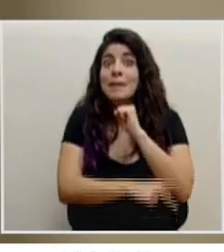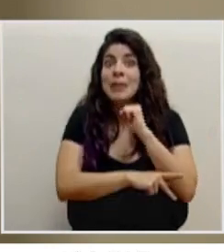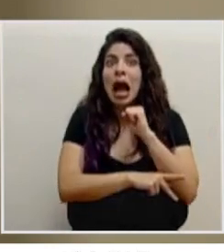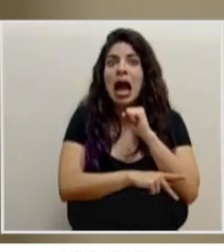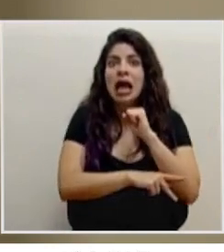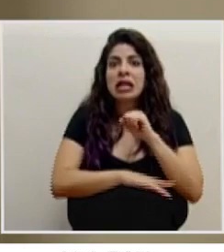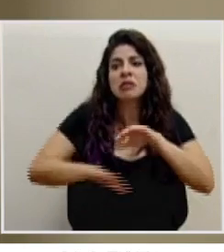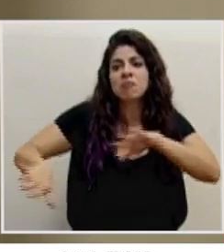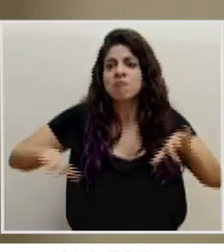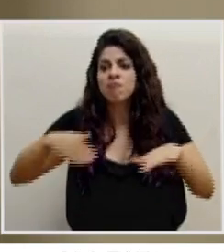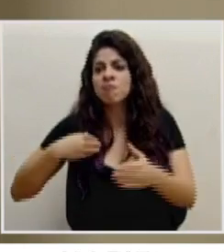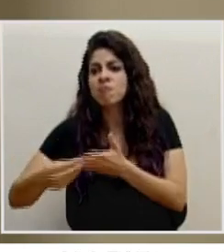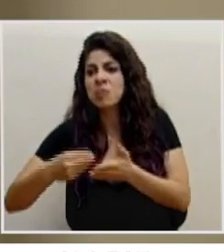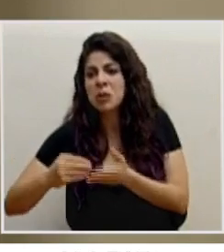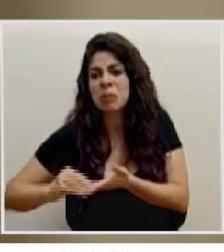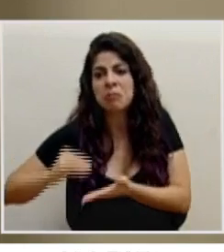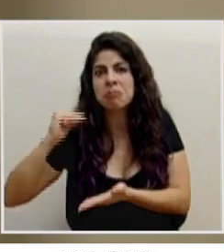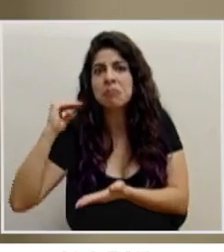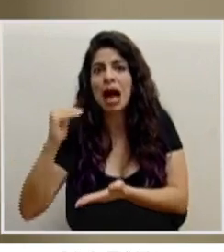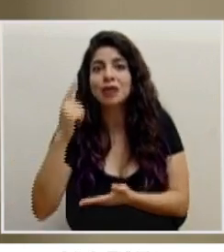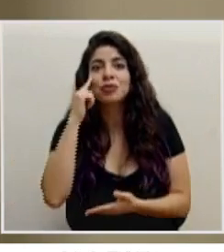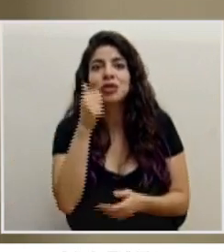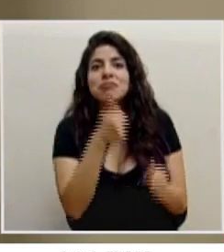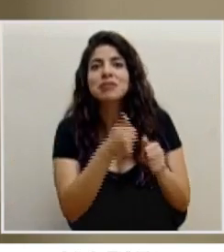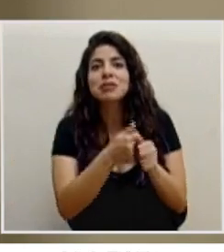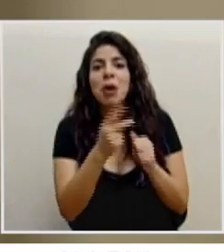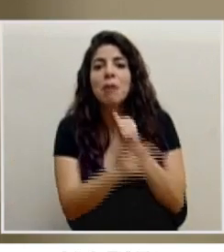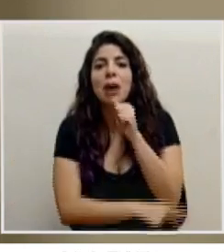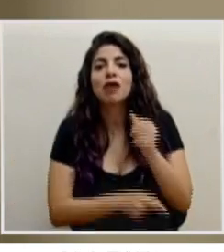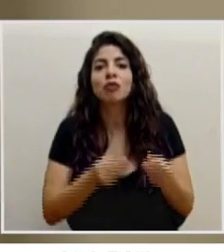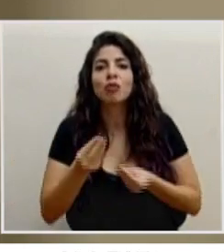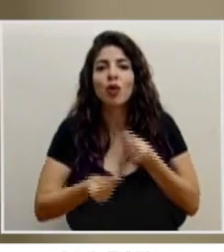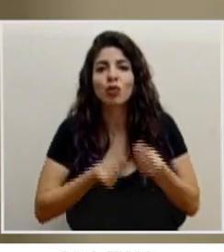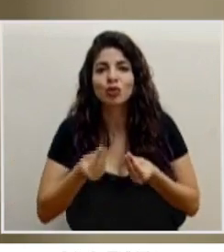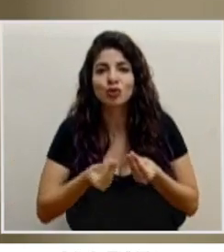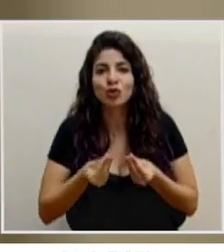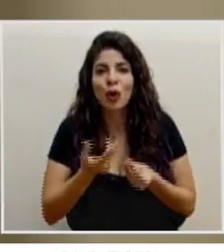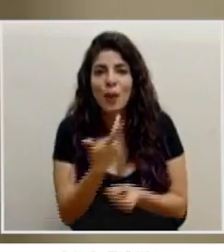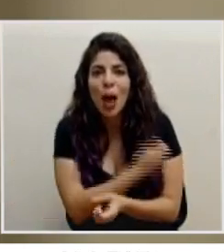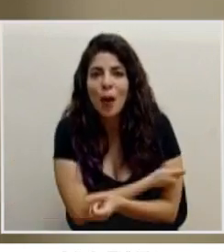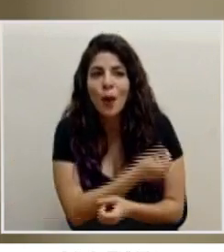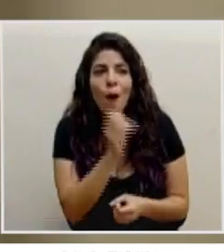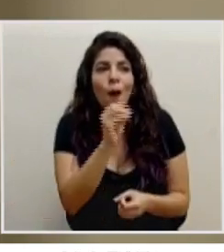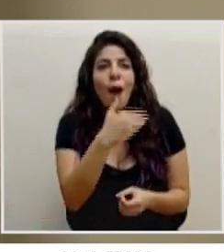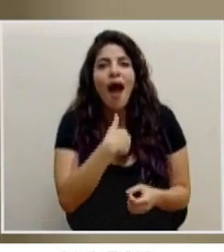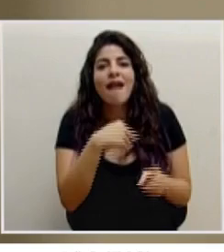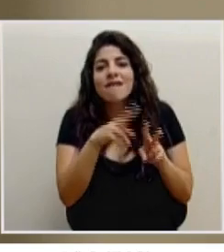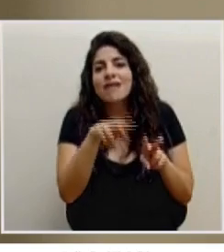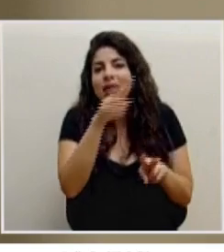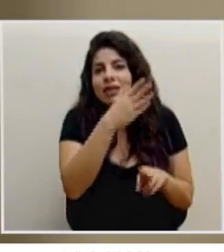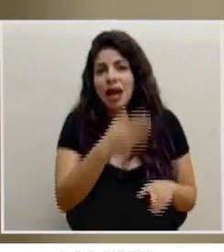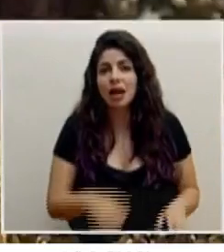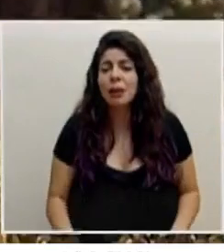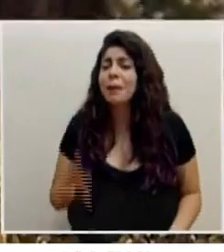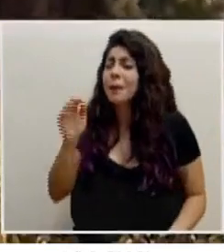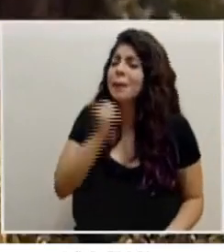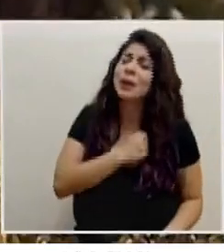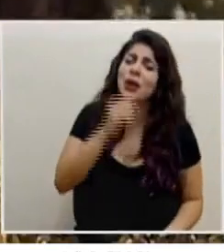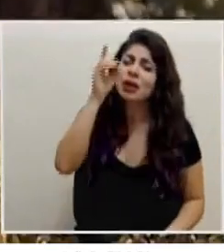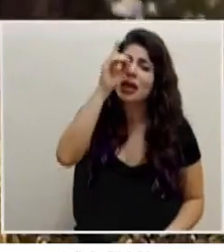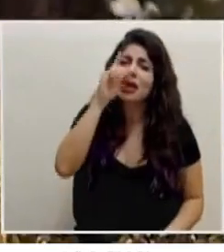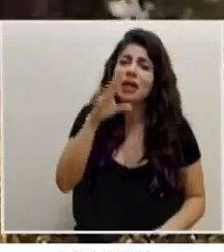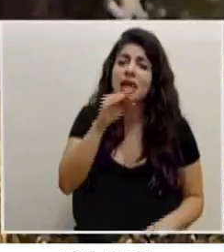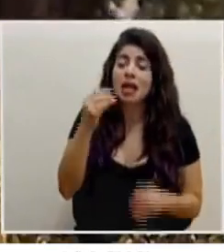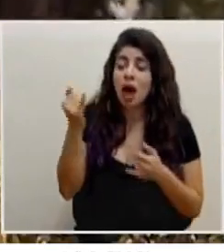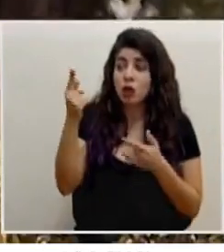acaparando muchas dosis justamente porque son productores, porque son países que producen o tienen ya alguna otra ventaja al respecto. Perdón, don Alguien, y con lo que se